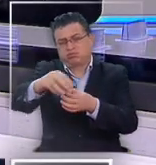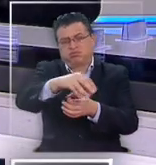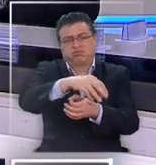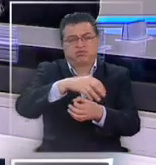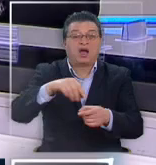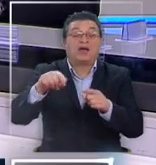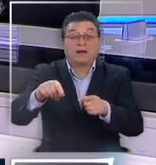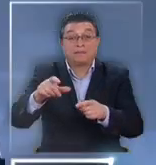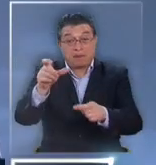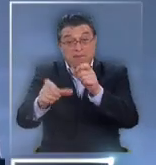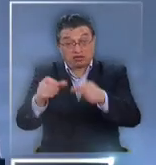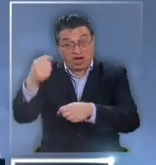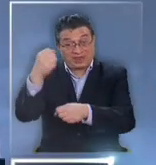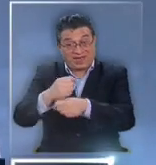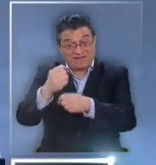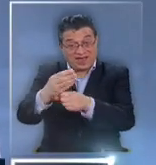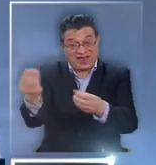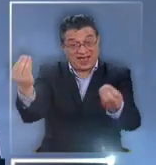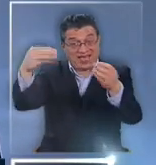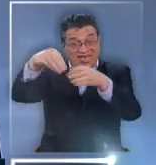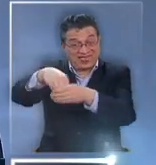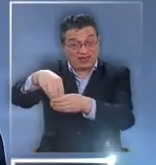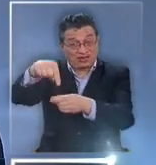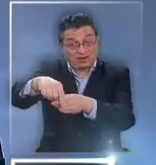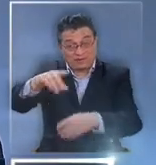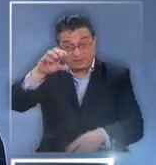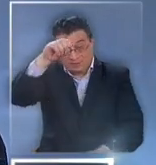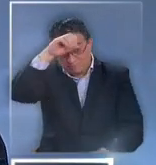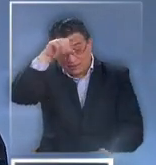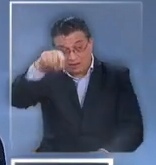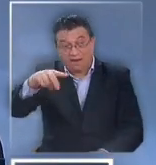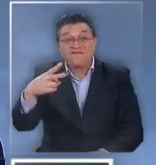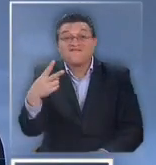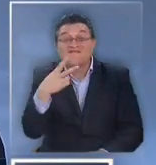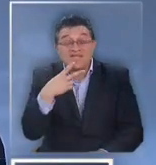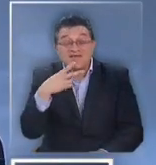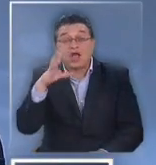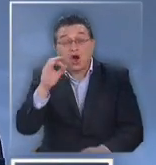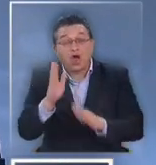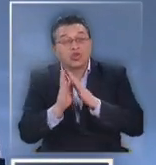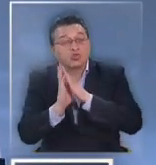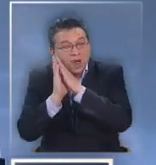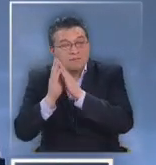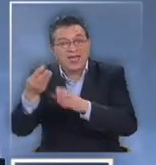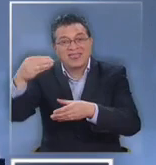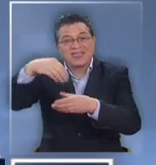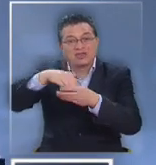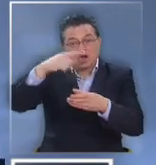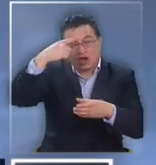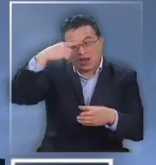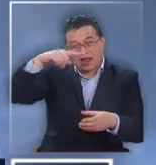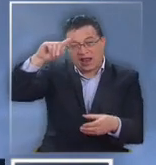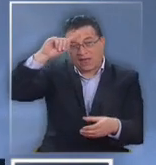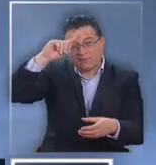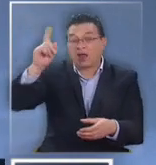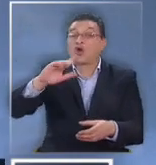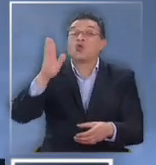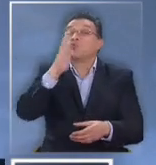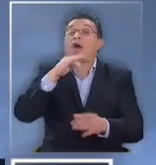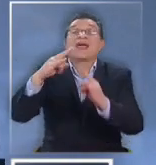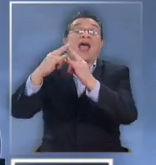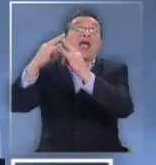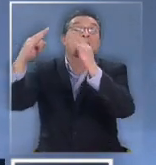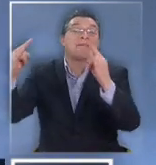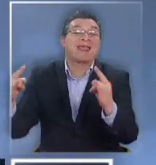el personal que trabaja en esas minas vídeo pernocta en calama no son minas que tienen campamentos